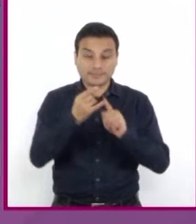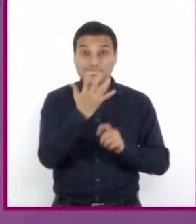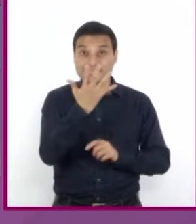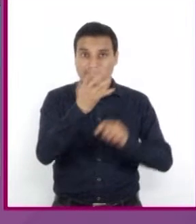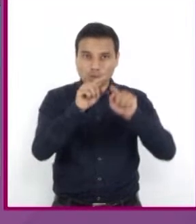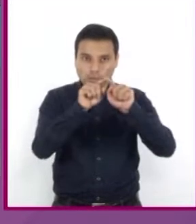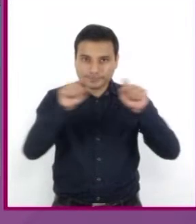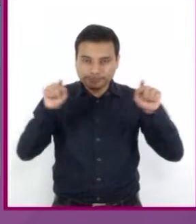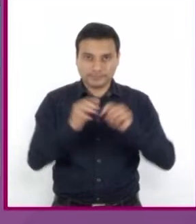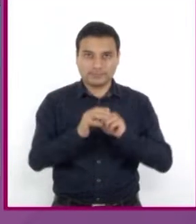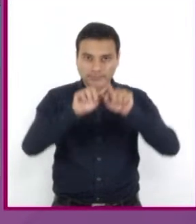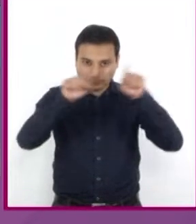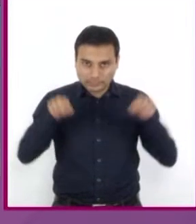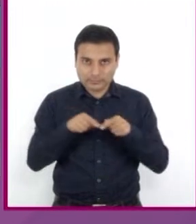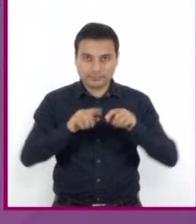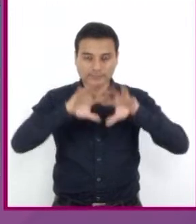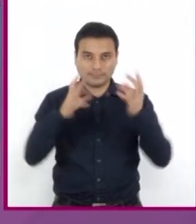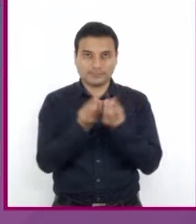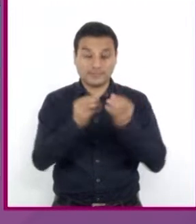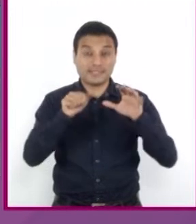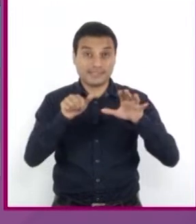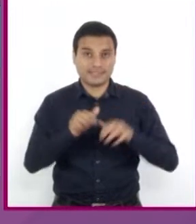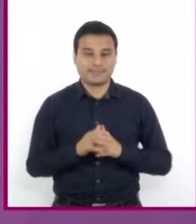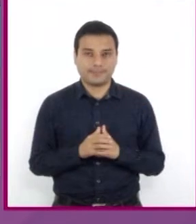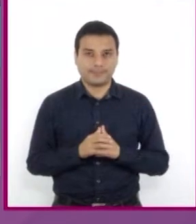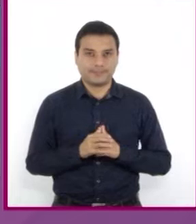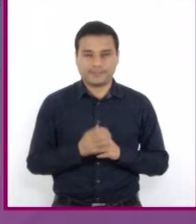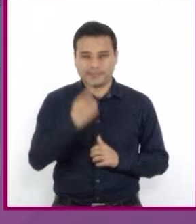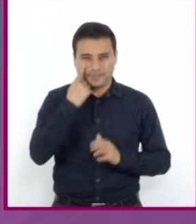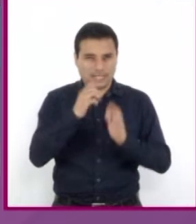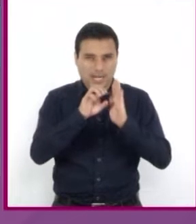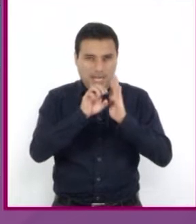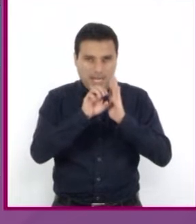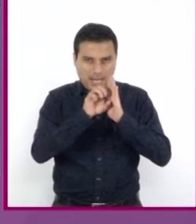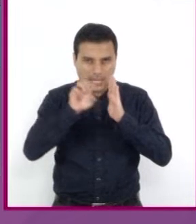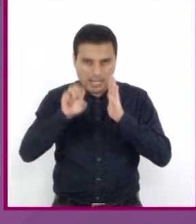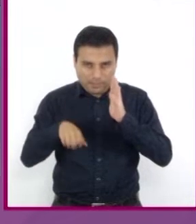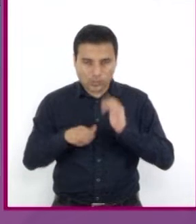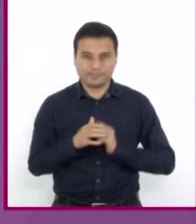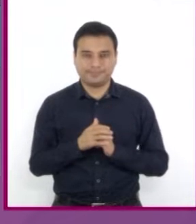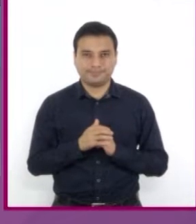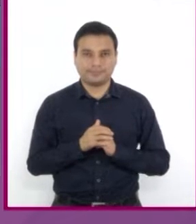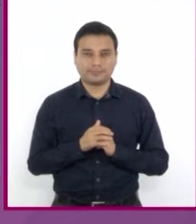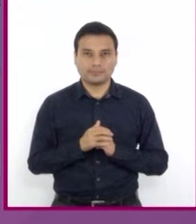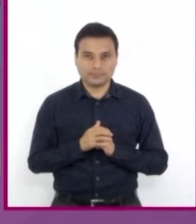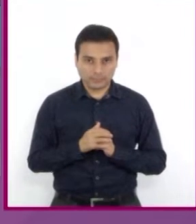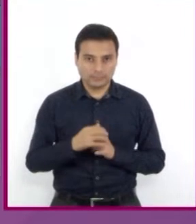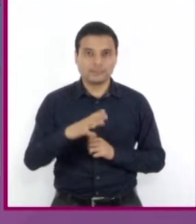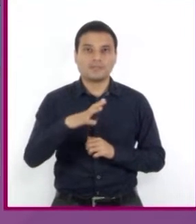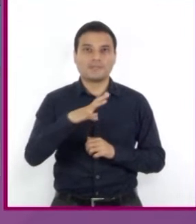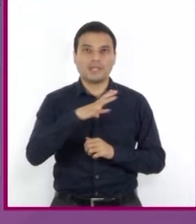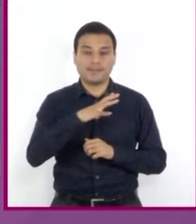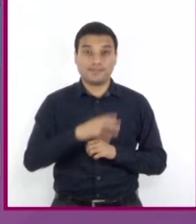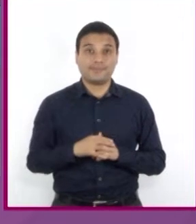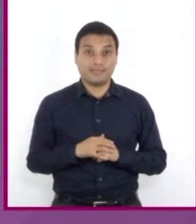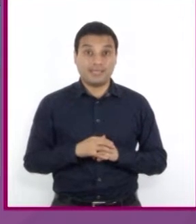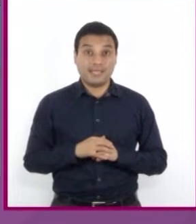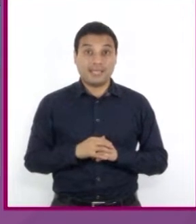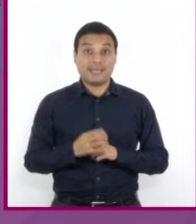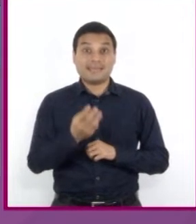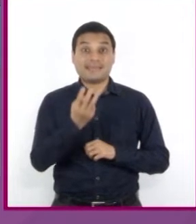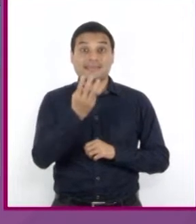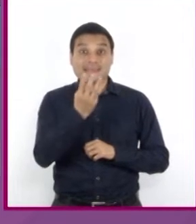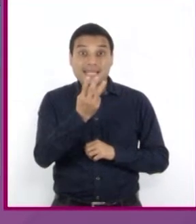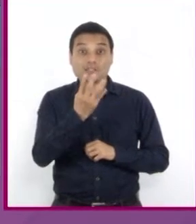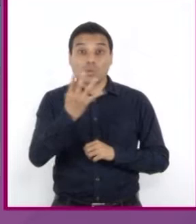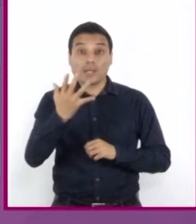por lado y 16 losetas en total. Si consideramos que se colocarán más de 3 estanques y